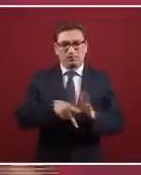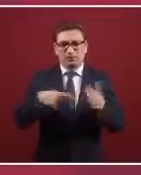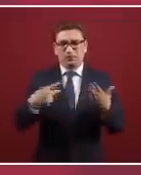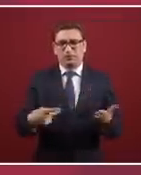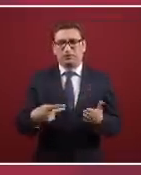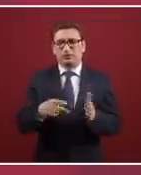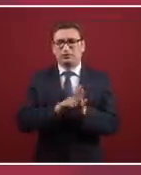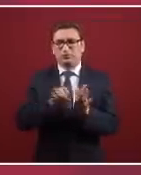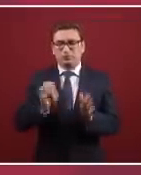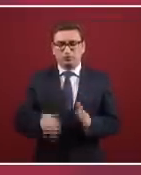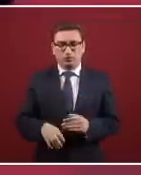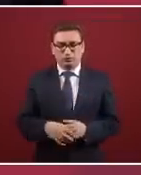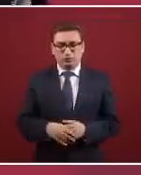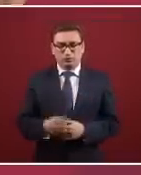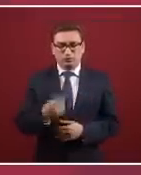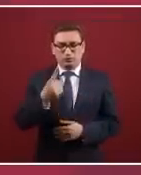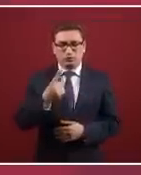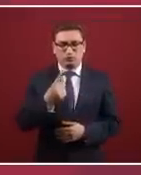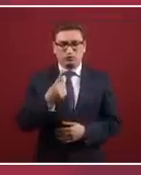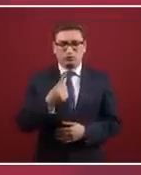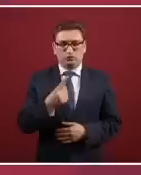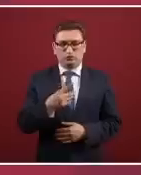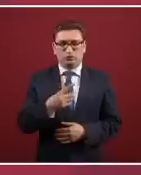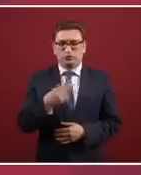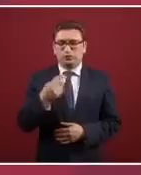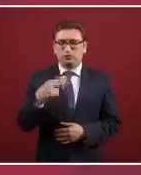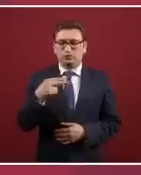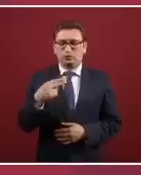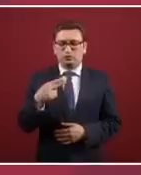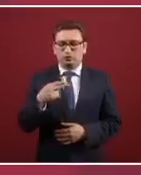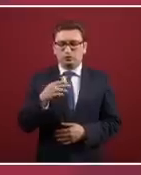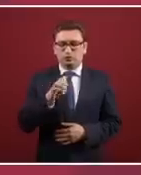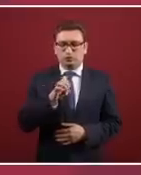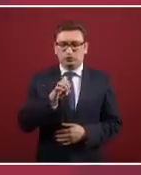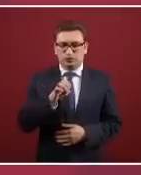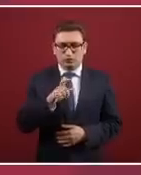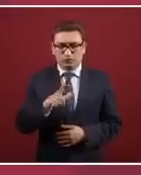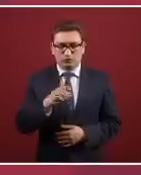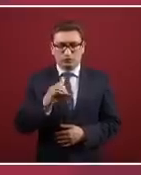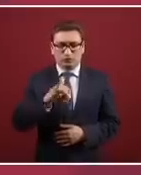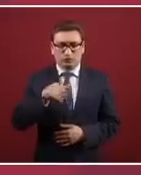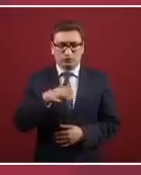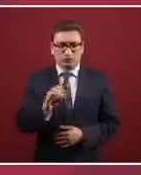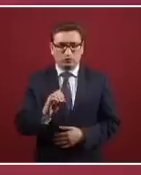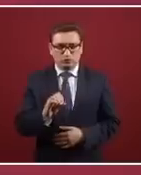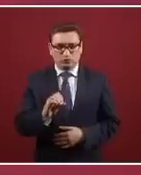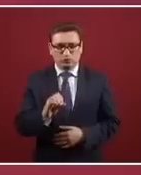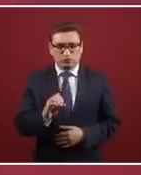ejemplo, había uno que se llamaba El Ojo Parado,